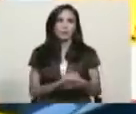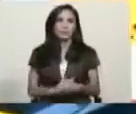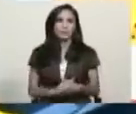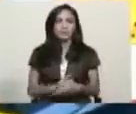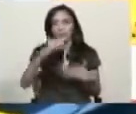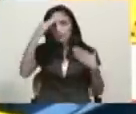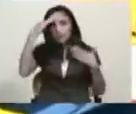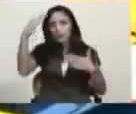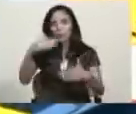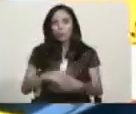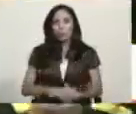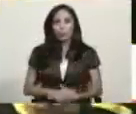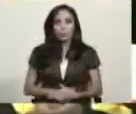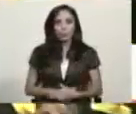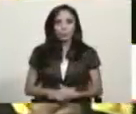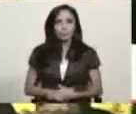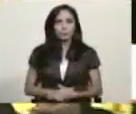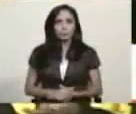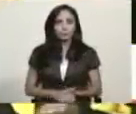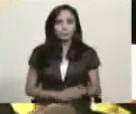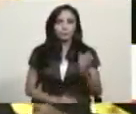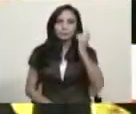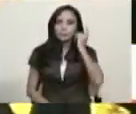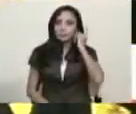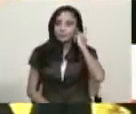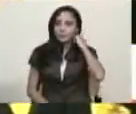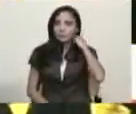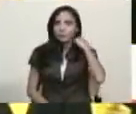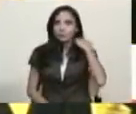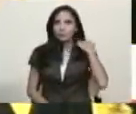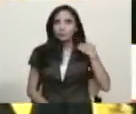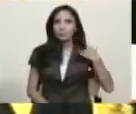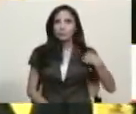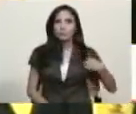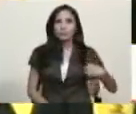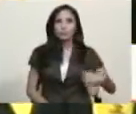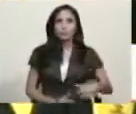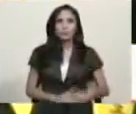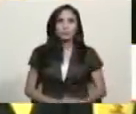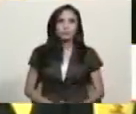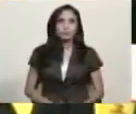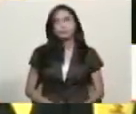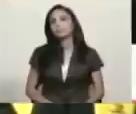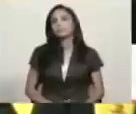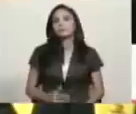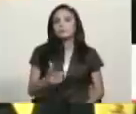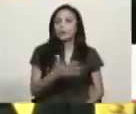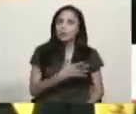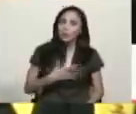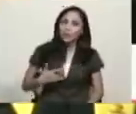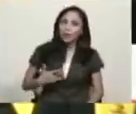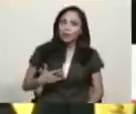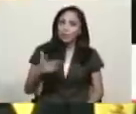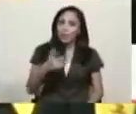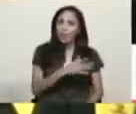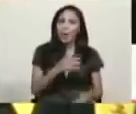Saludo solidario y bolivariano. Compañera vicepresidenta, yo quiero de verdad